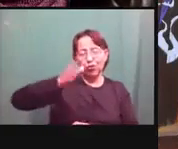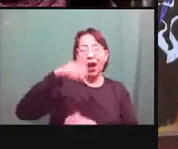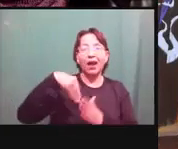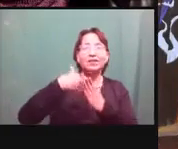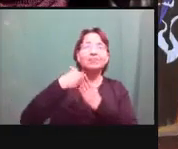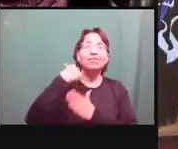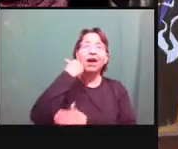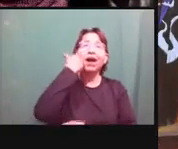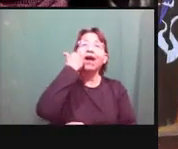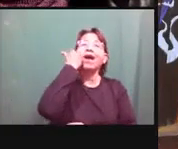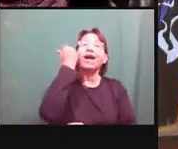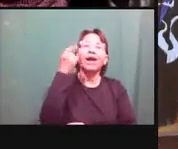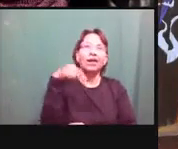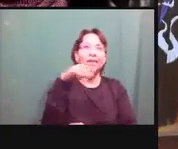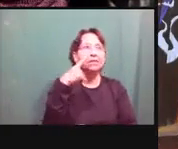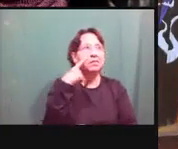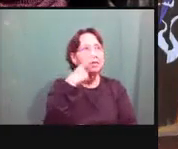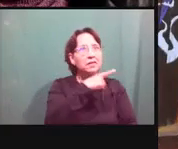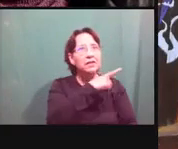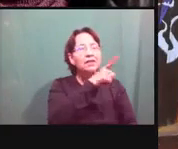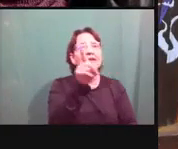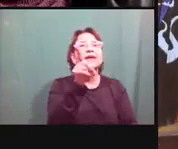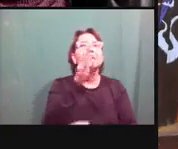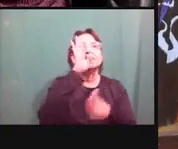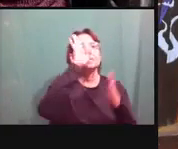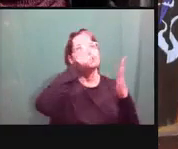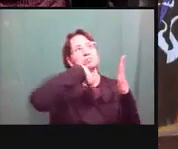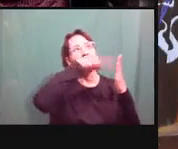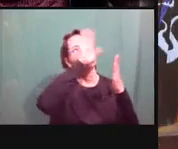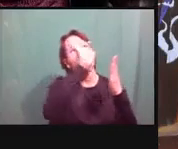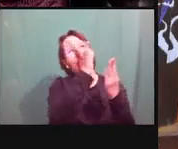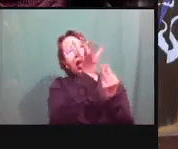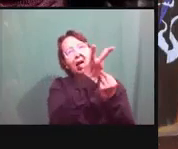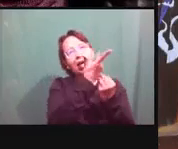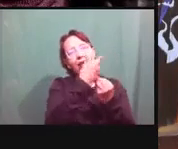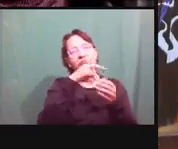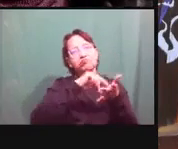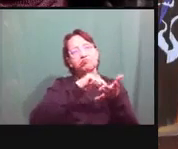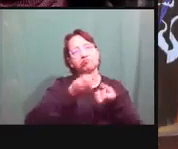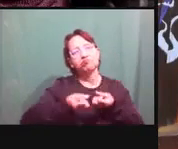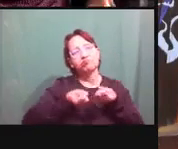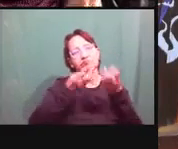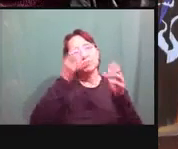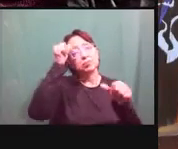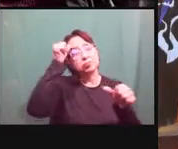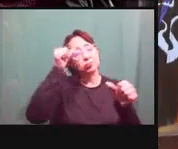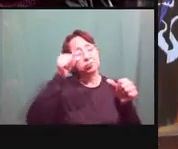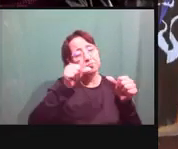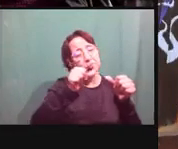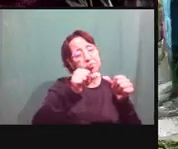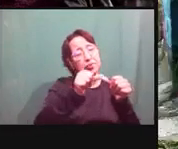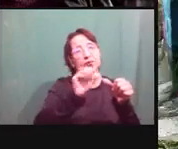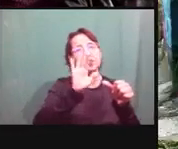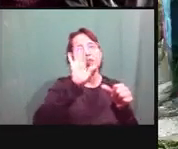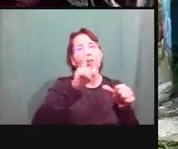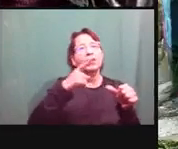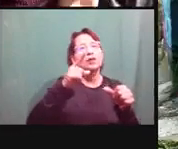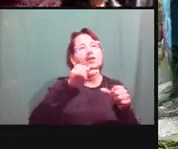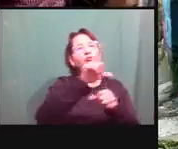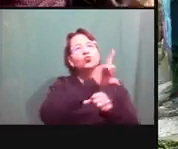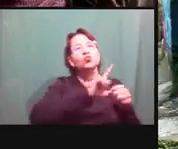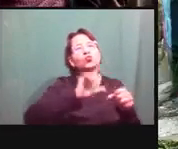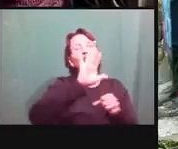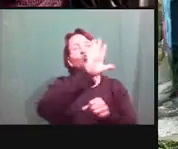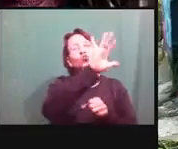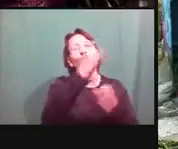visto que realmente la pintura, el arte puede contribuir a la memoria y a la identidad del lugar.